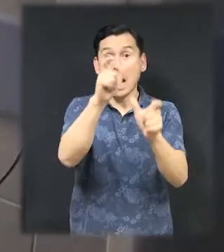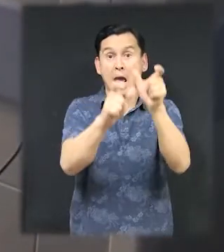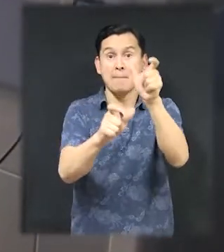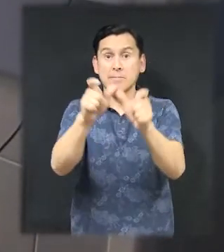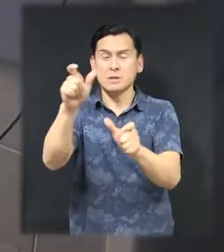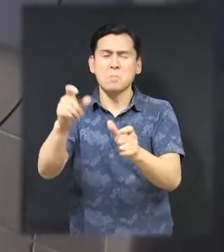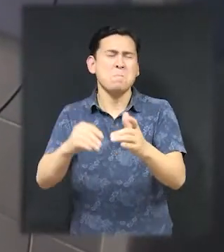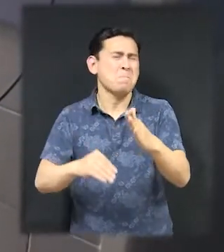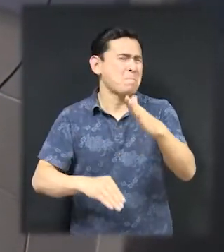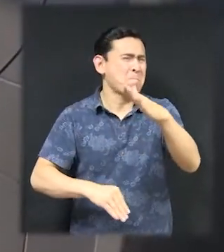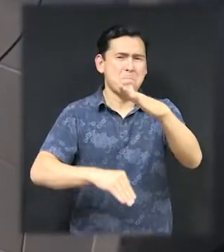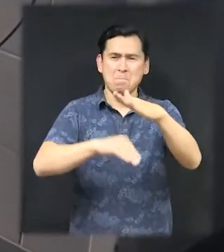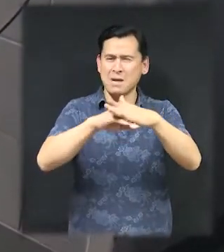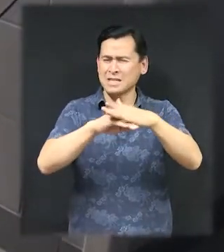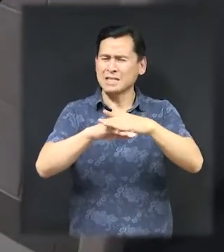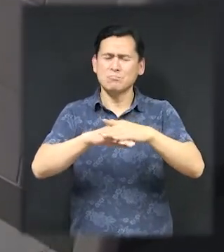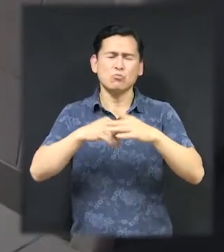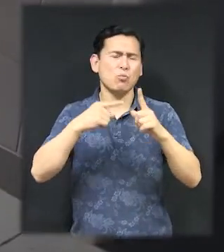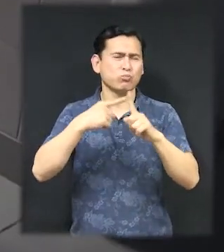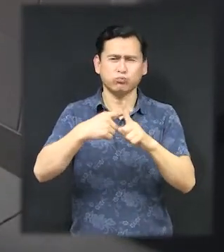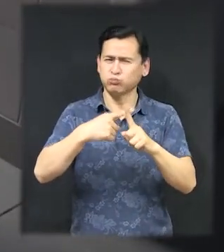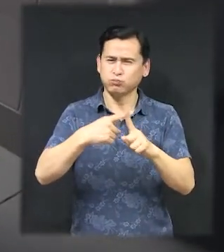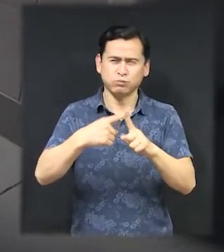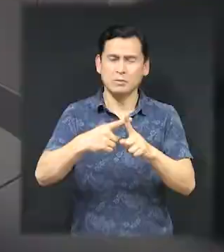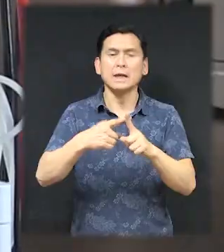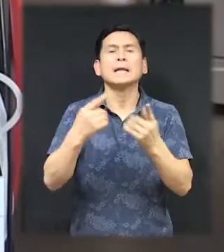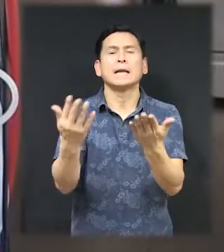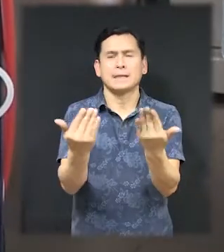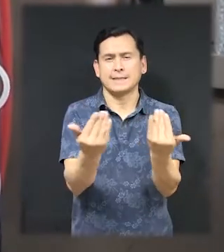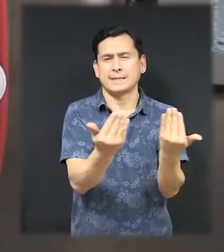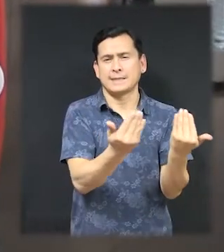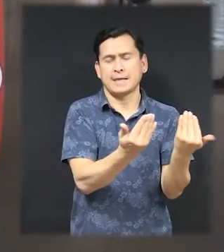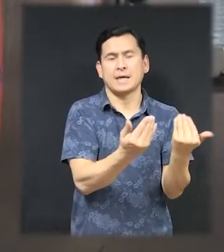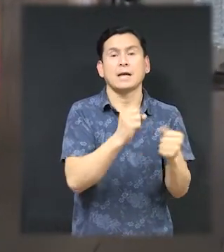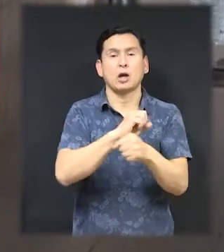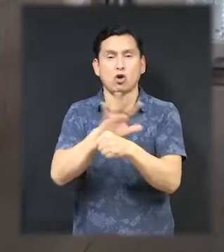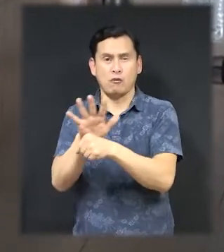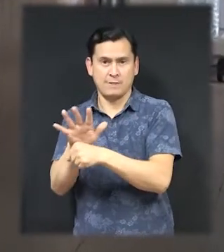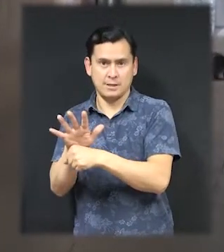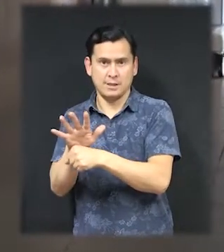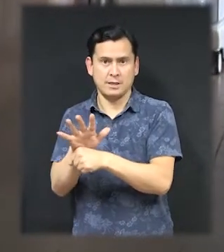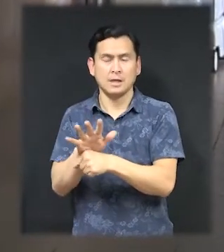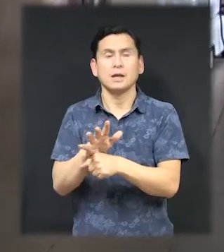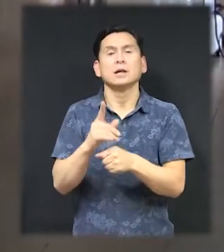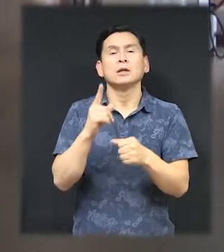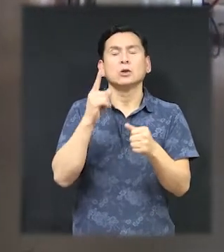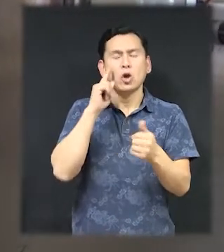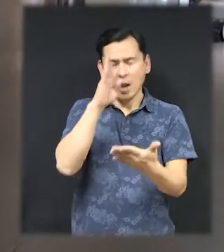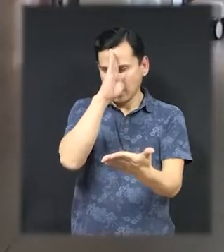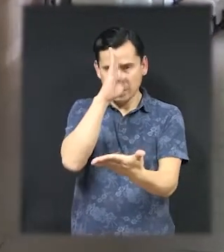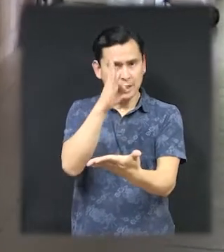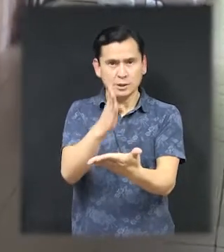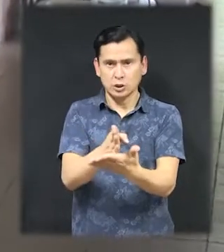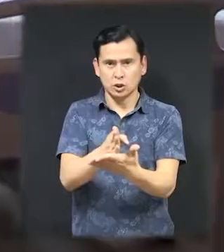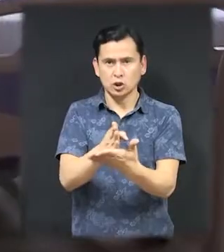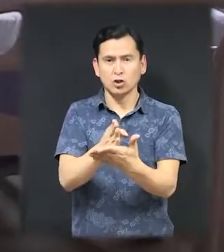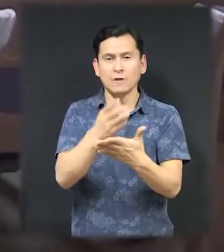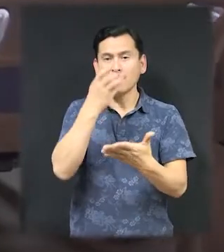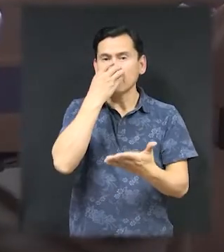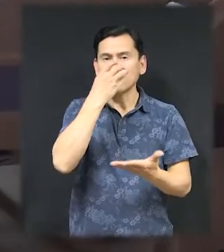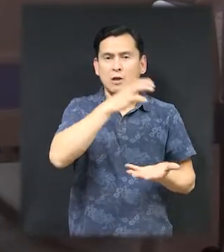de monitoreo de alta generación que nos permite desde las distintas estaciones observar a los pacientes sin que necesariamente tengan que